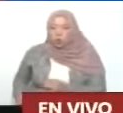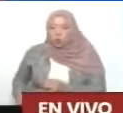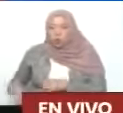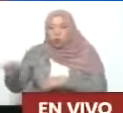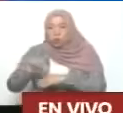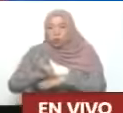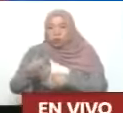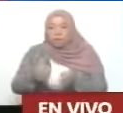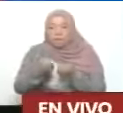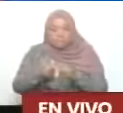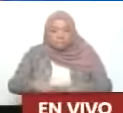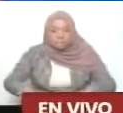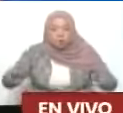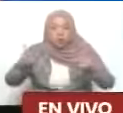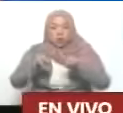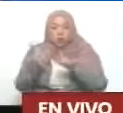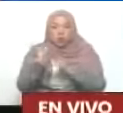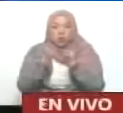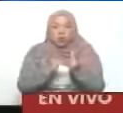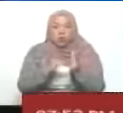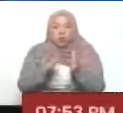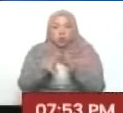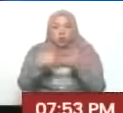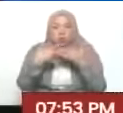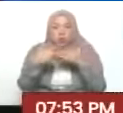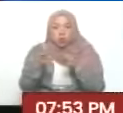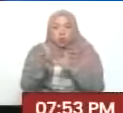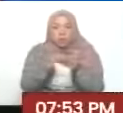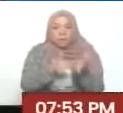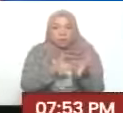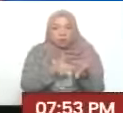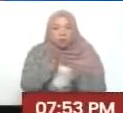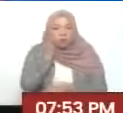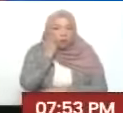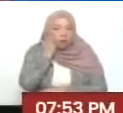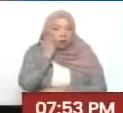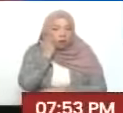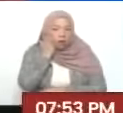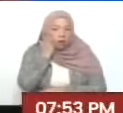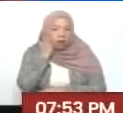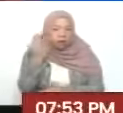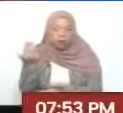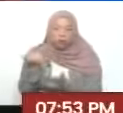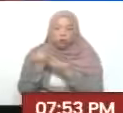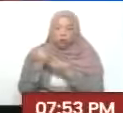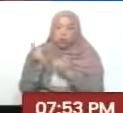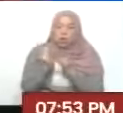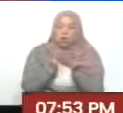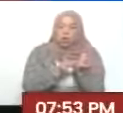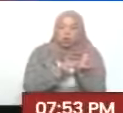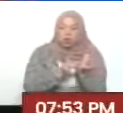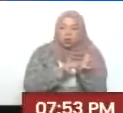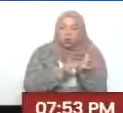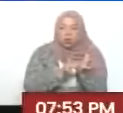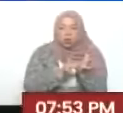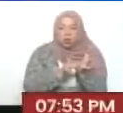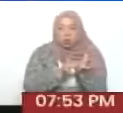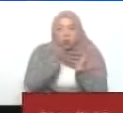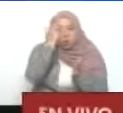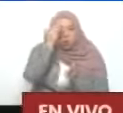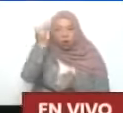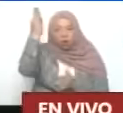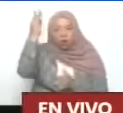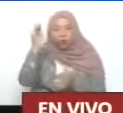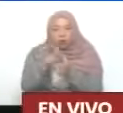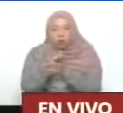los valores de Cristo. Fue la primera que me puso una Biblia en las manos, mi mamá. Entre Cristo y Carlos